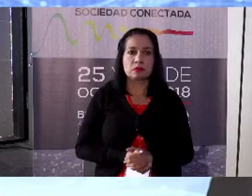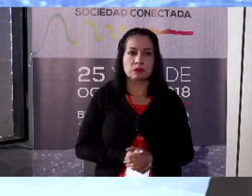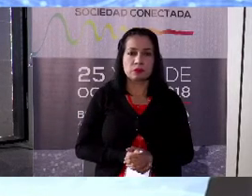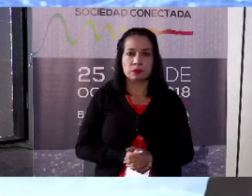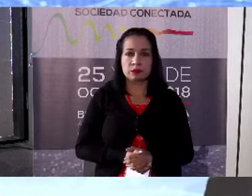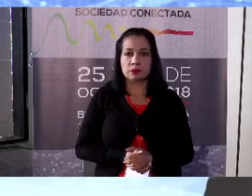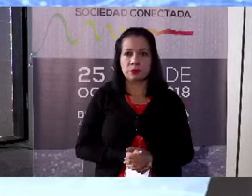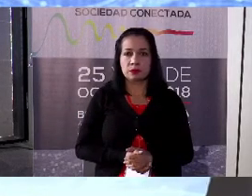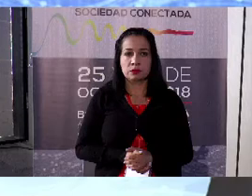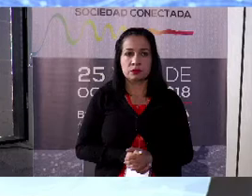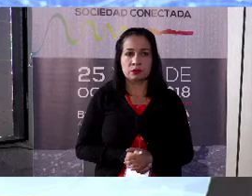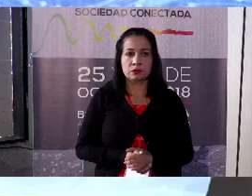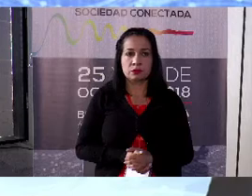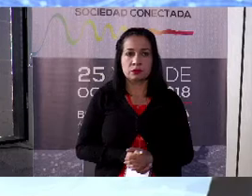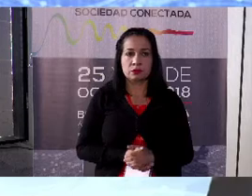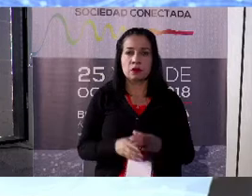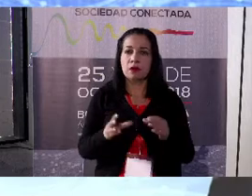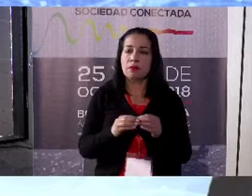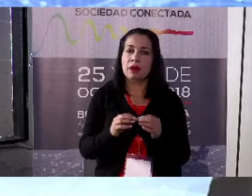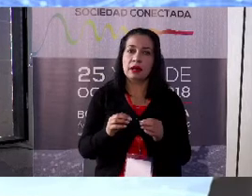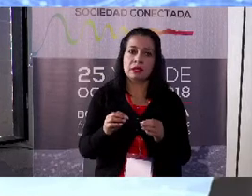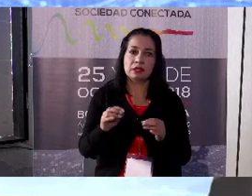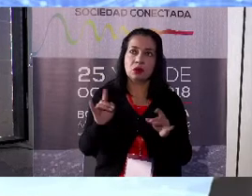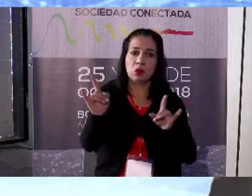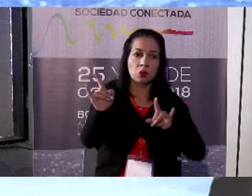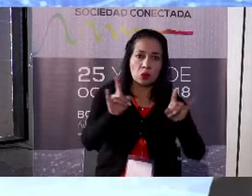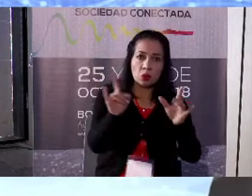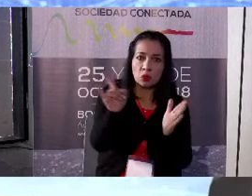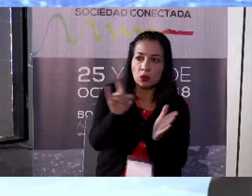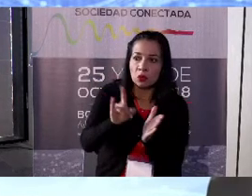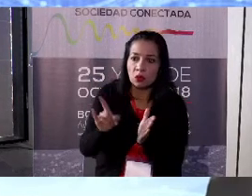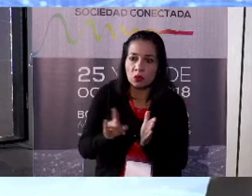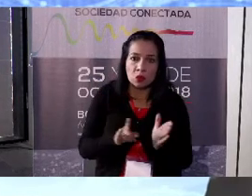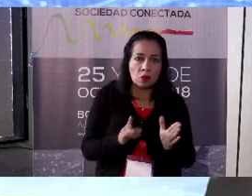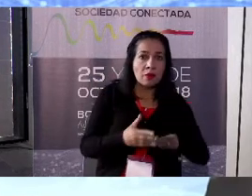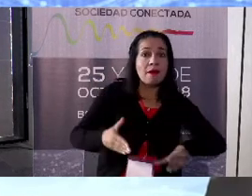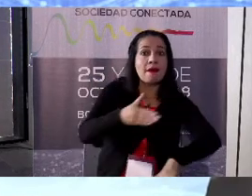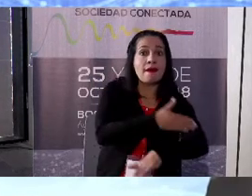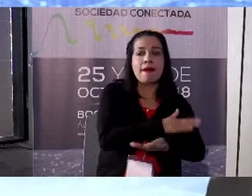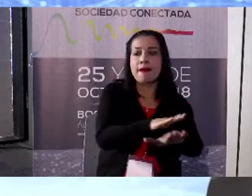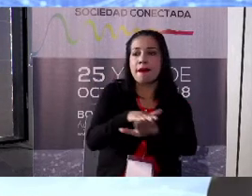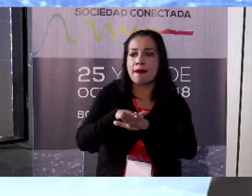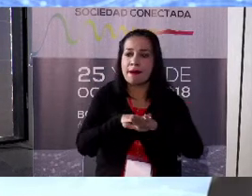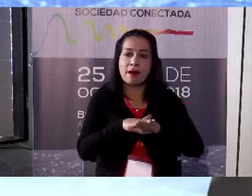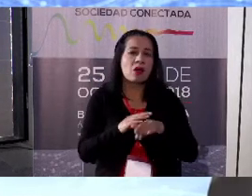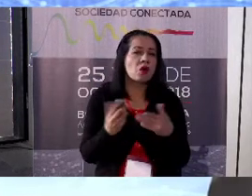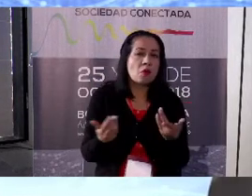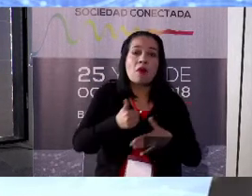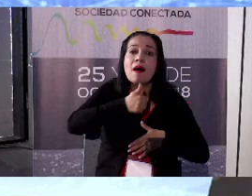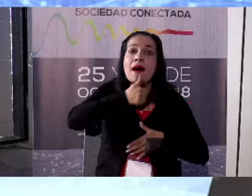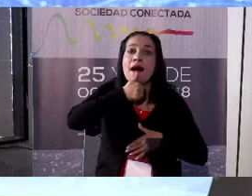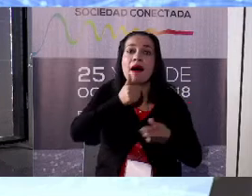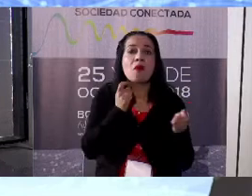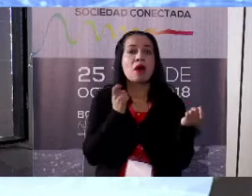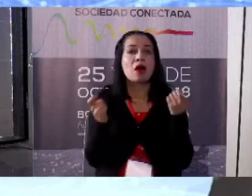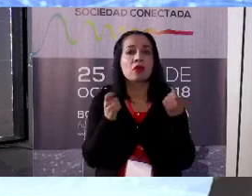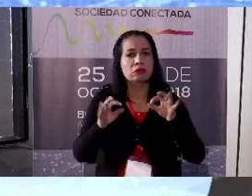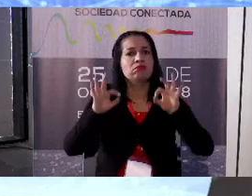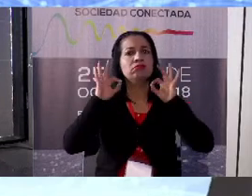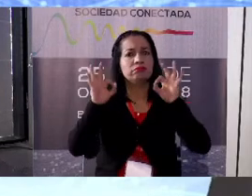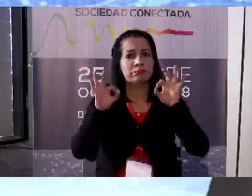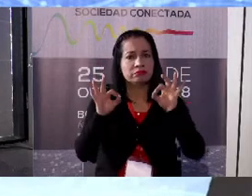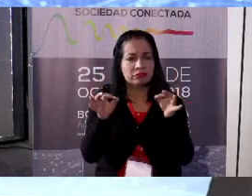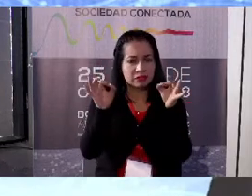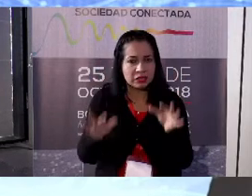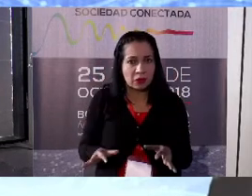objetivos sensores que pueden predecir patrones de para el suministro de agua eficiente y seguro eh